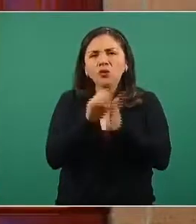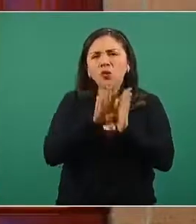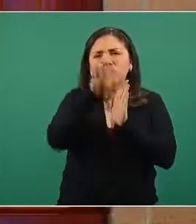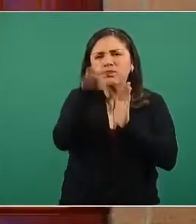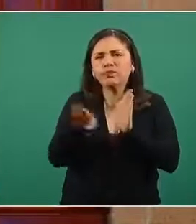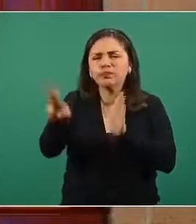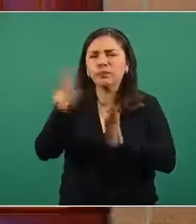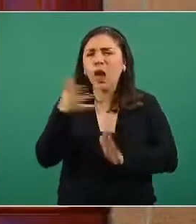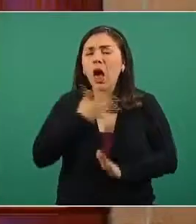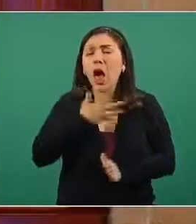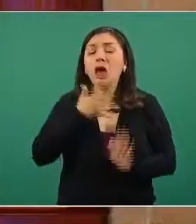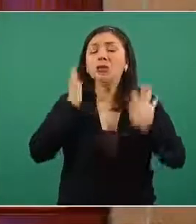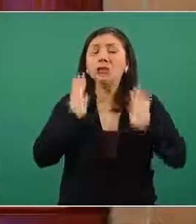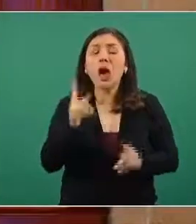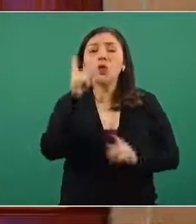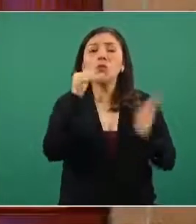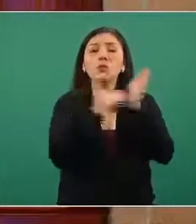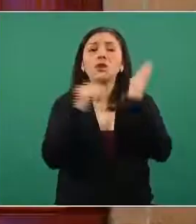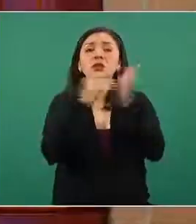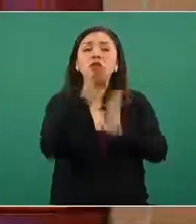distribuidas